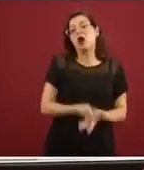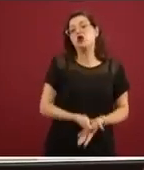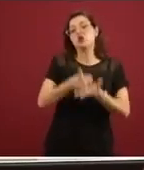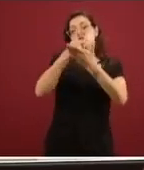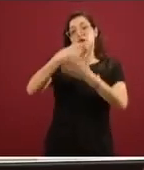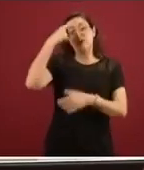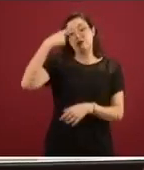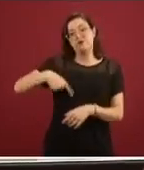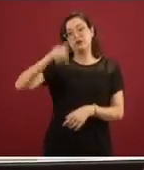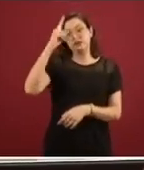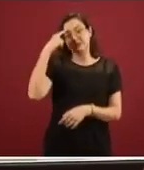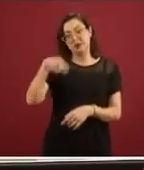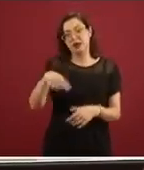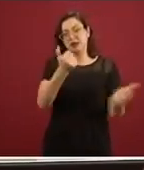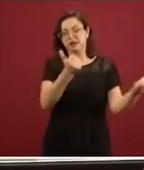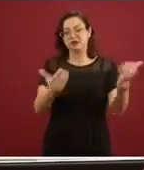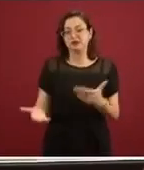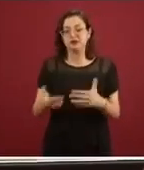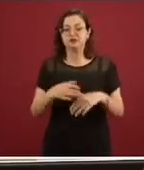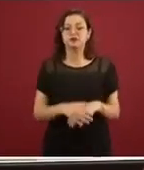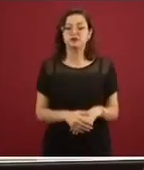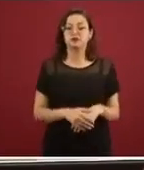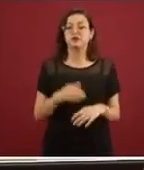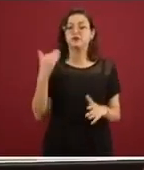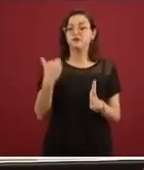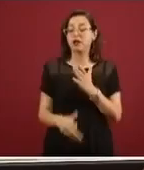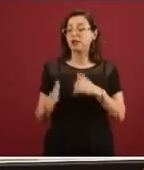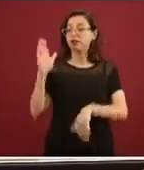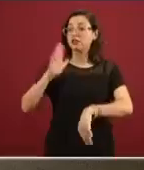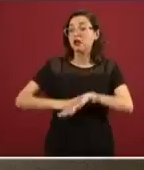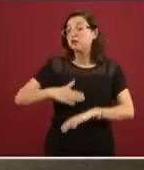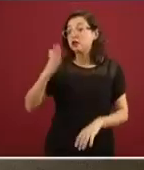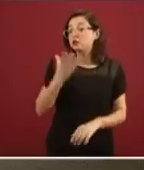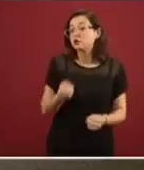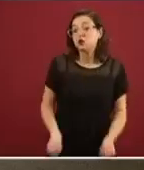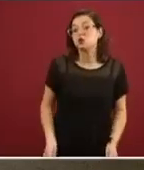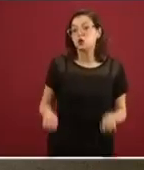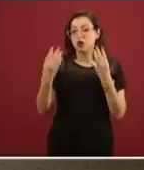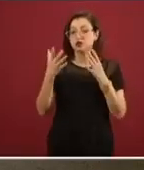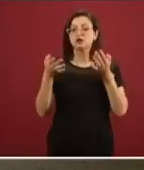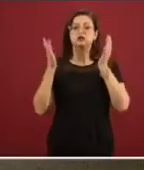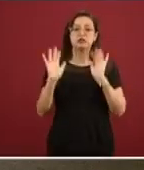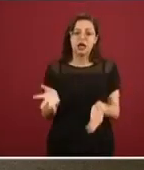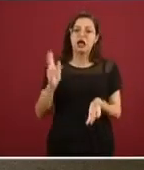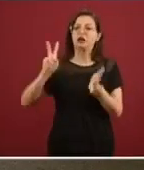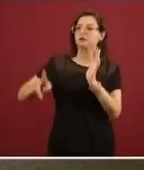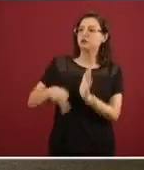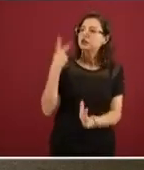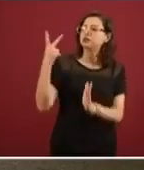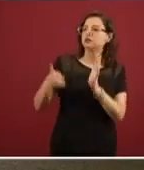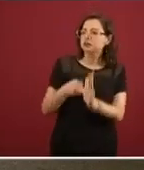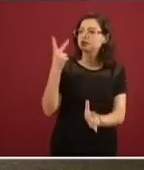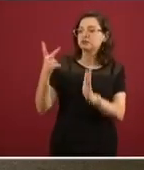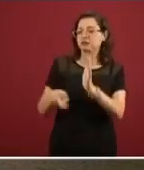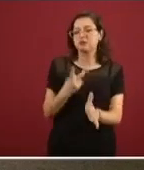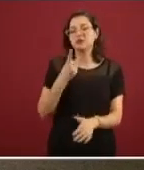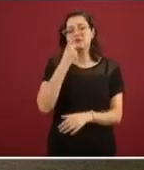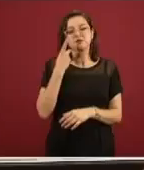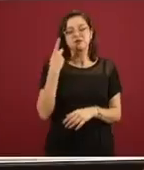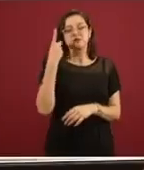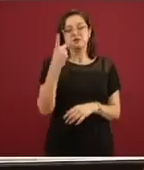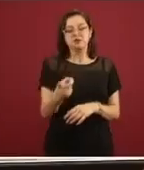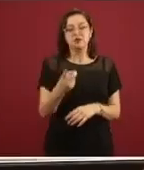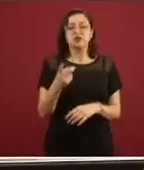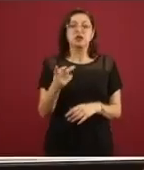del proceso de acceso. ¿Cuántos más se necesitan? Lo hemos estado comentando. Habíamos tenido un escenario